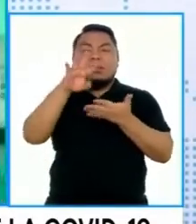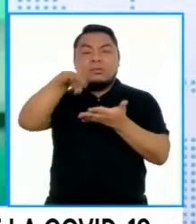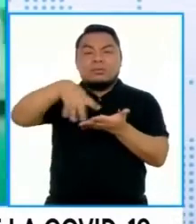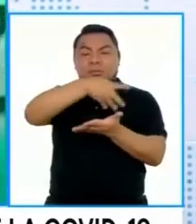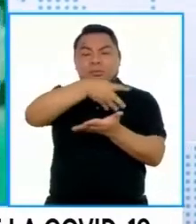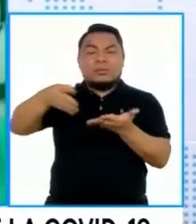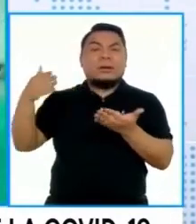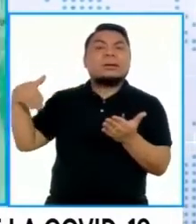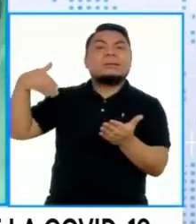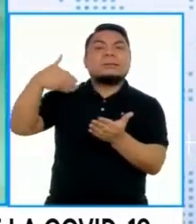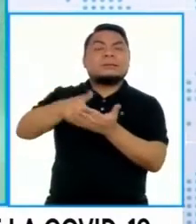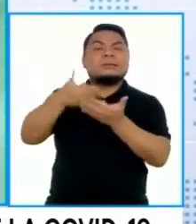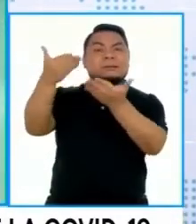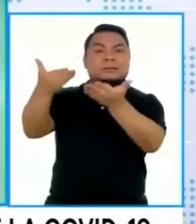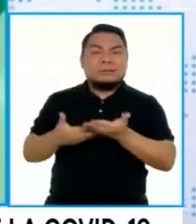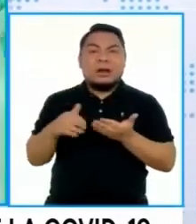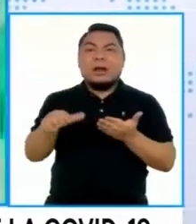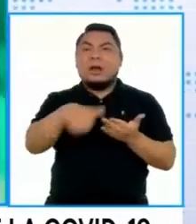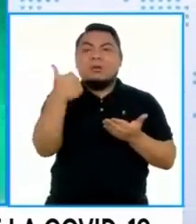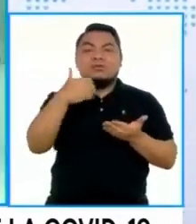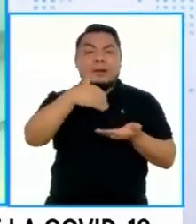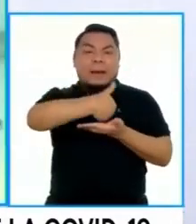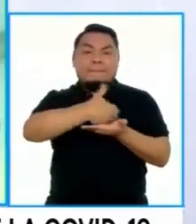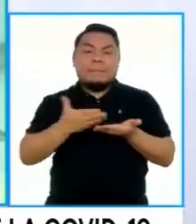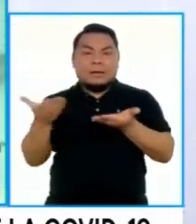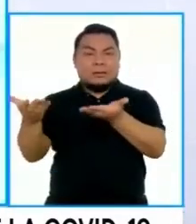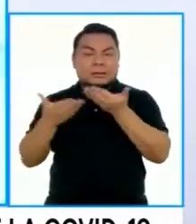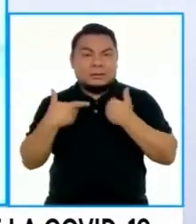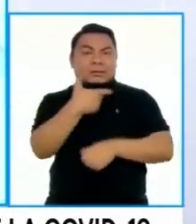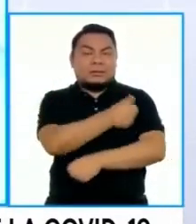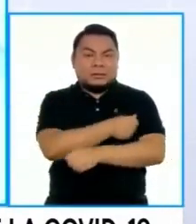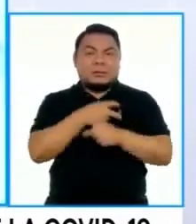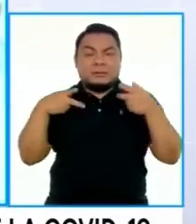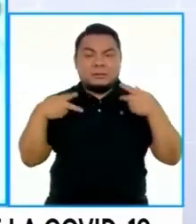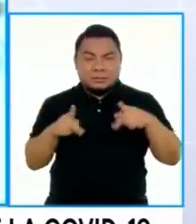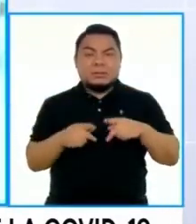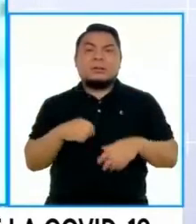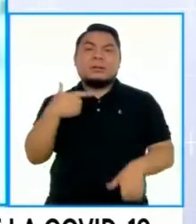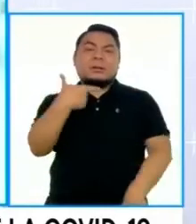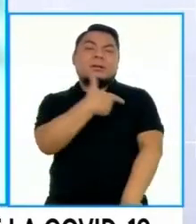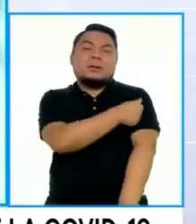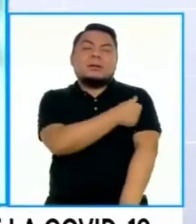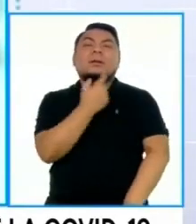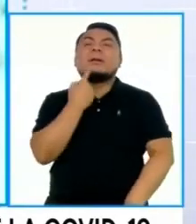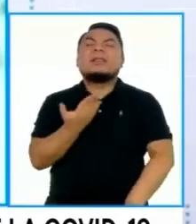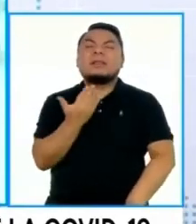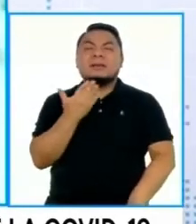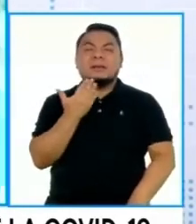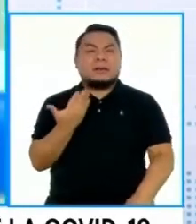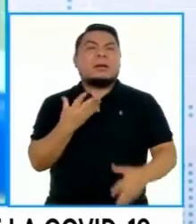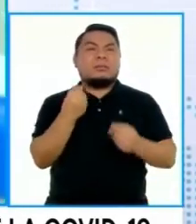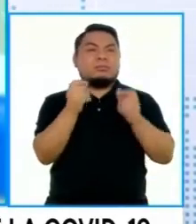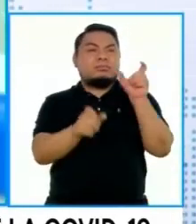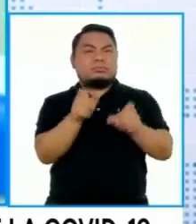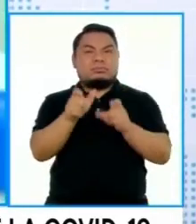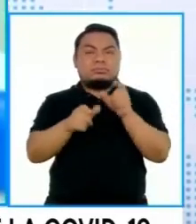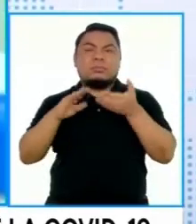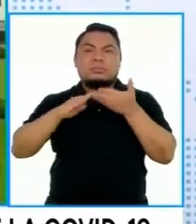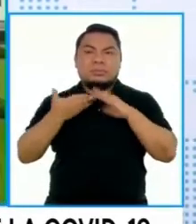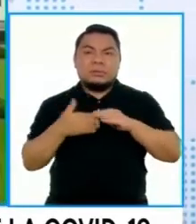cronograma de llegada del resto de las vacunas que nos va a permitir vacunar precisamente a un número importante de